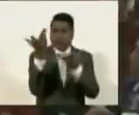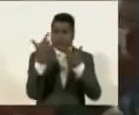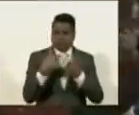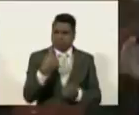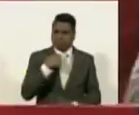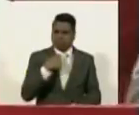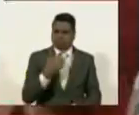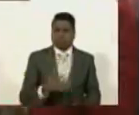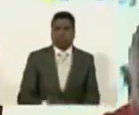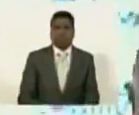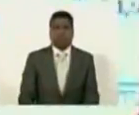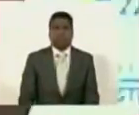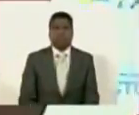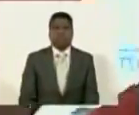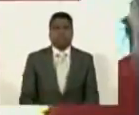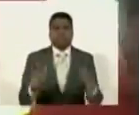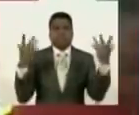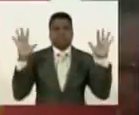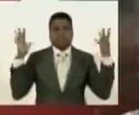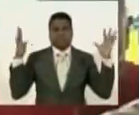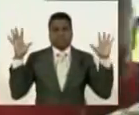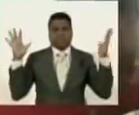Rondón.